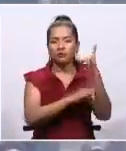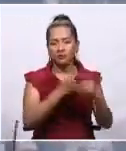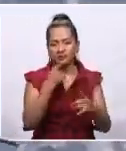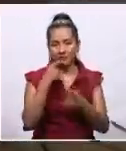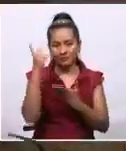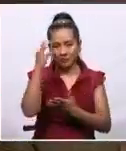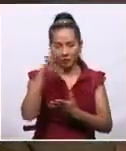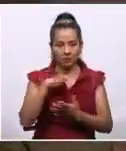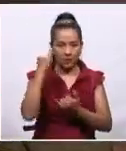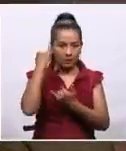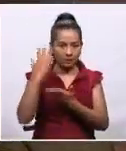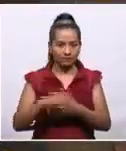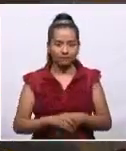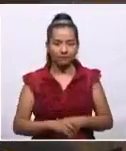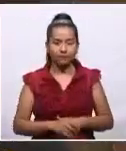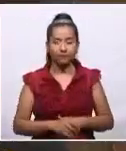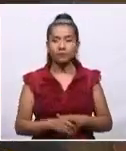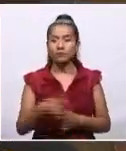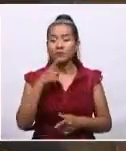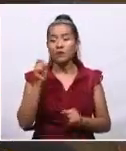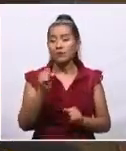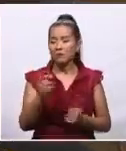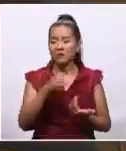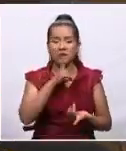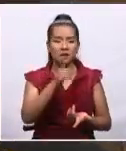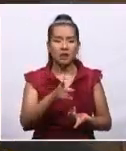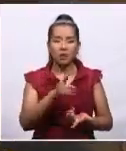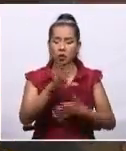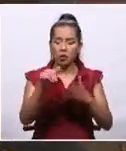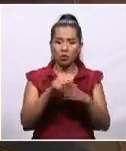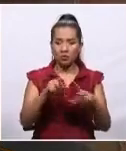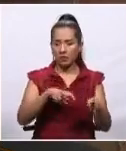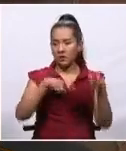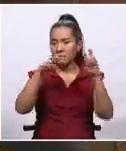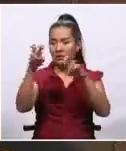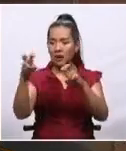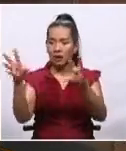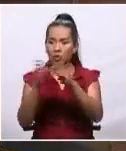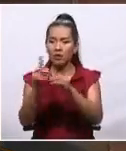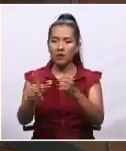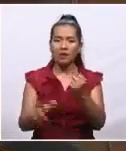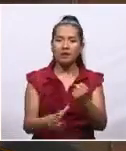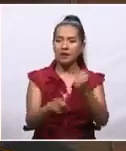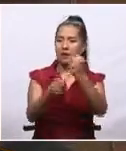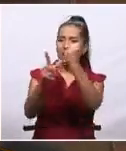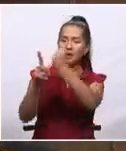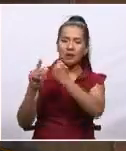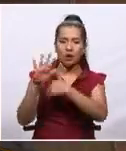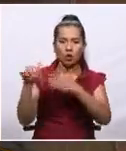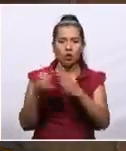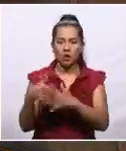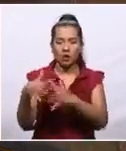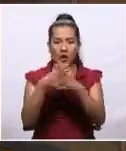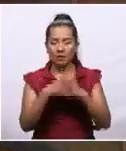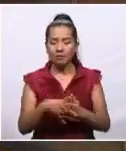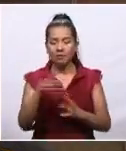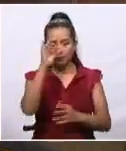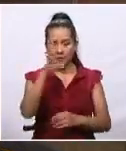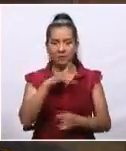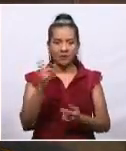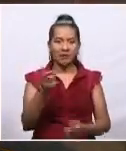Adolfo Flores. Y seguramente con el aval de esos líderes de América, el